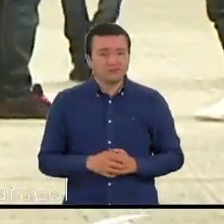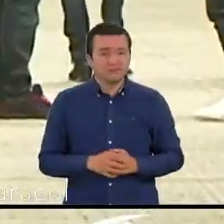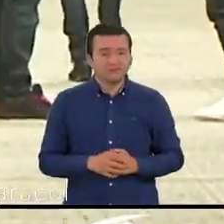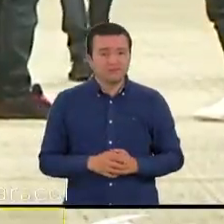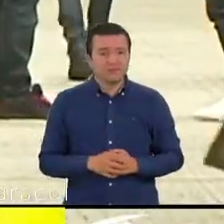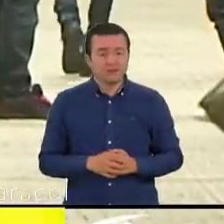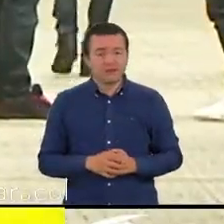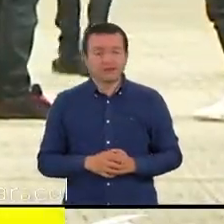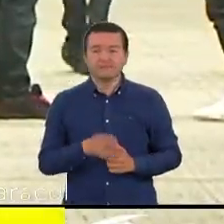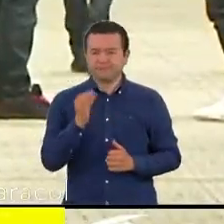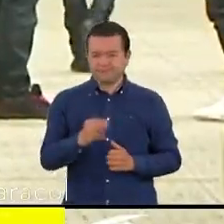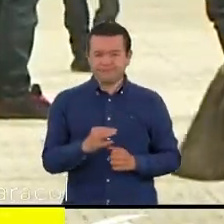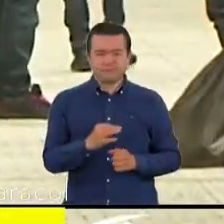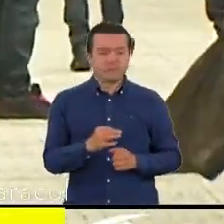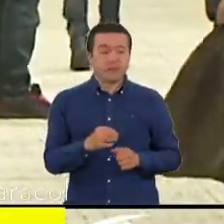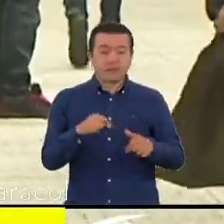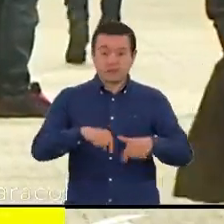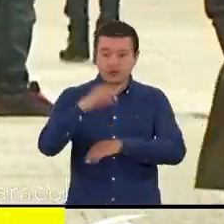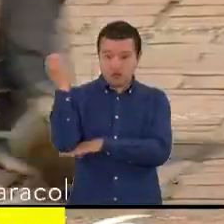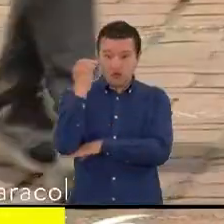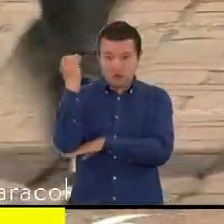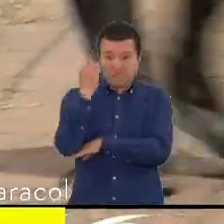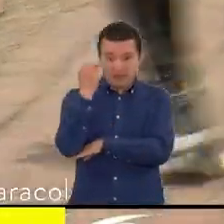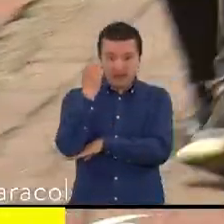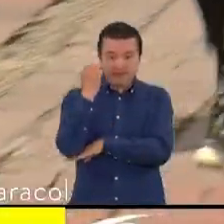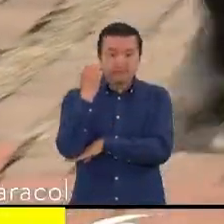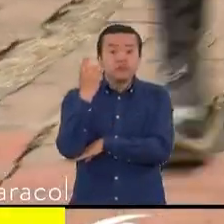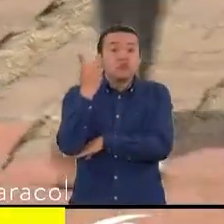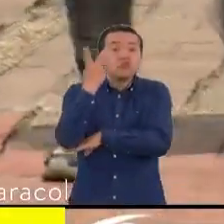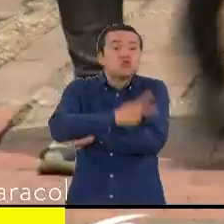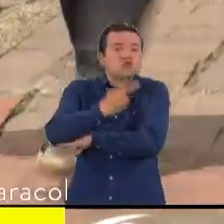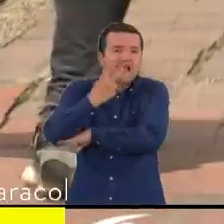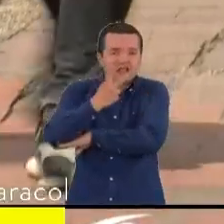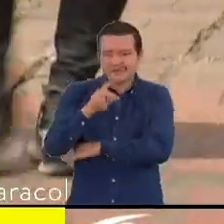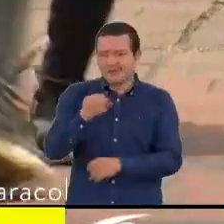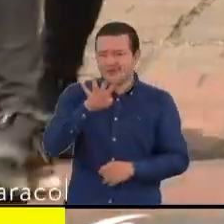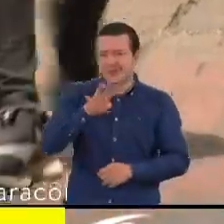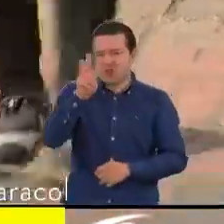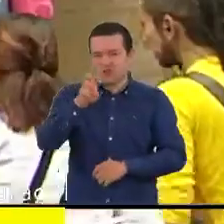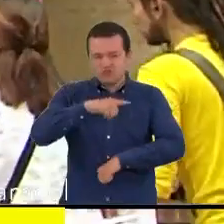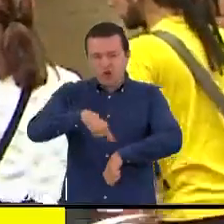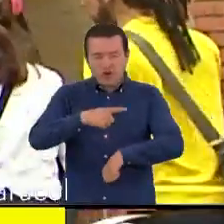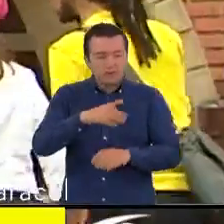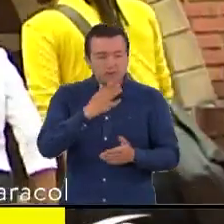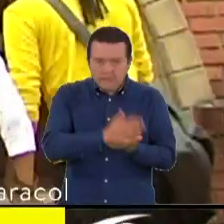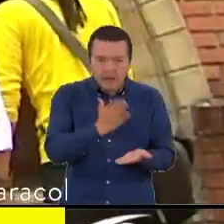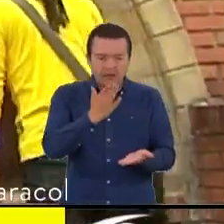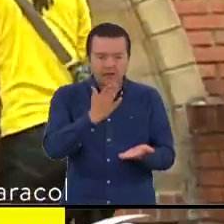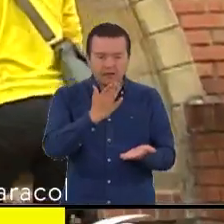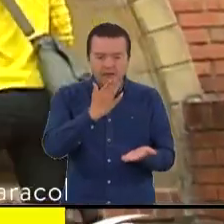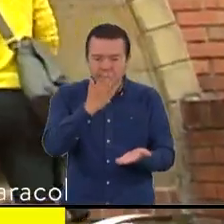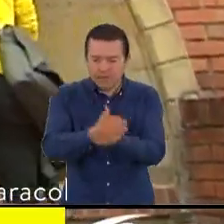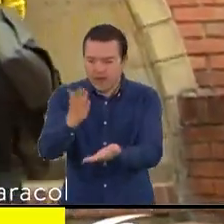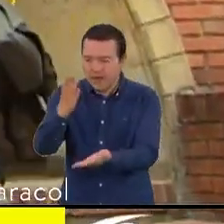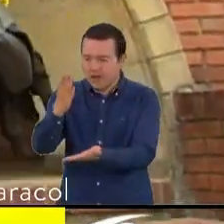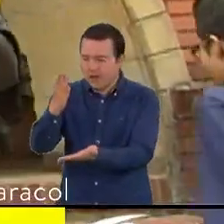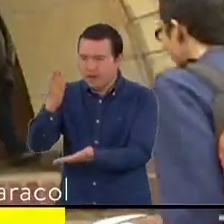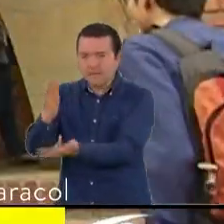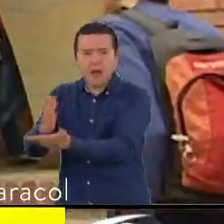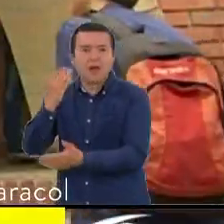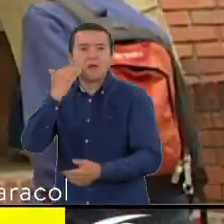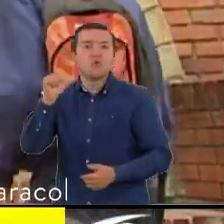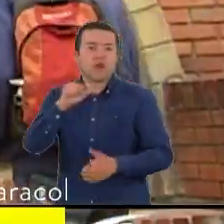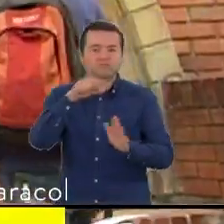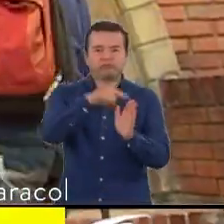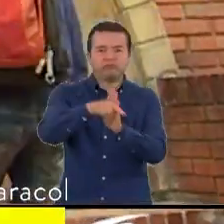Cada 48 horas en Colombia es asesinada una mujer por el hecho de ser mujer. En su mayoría, los agresores son parejas o